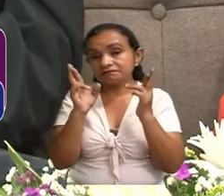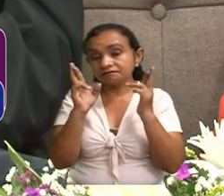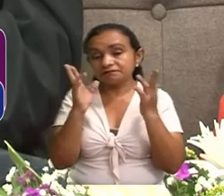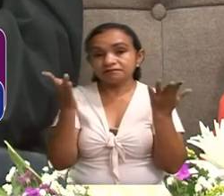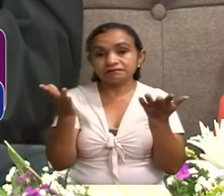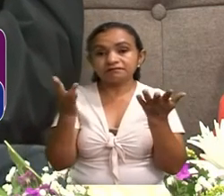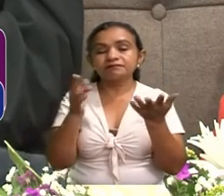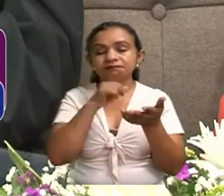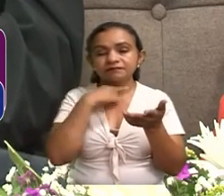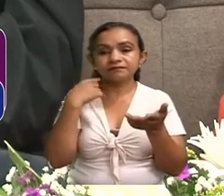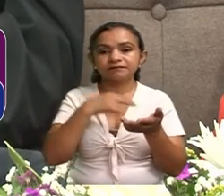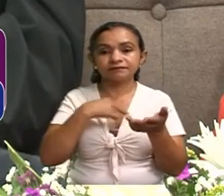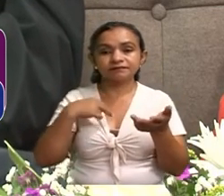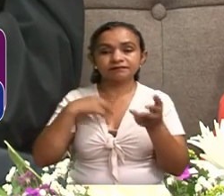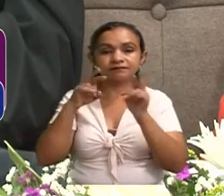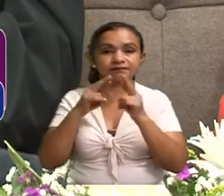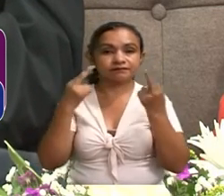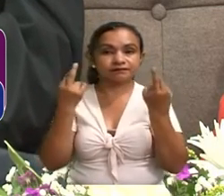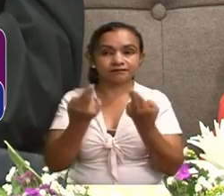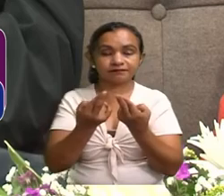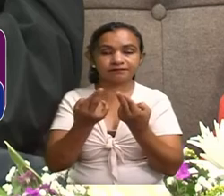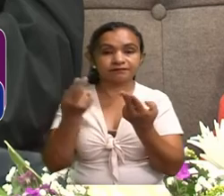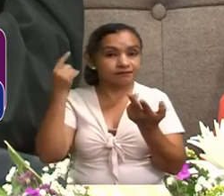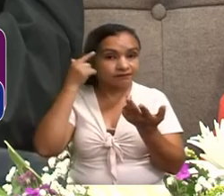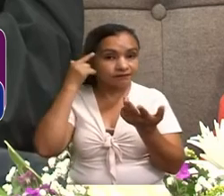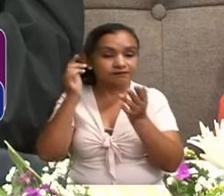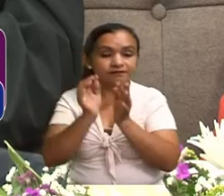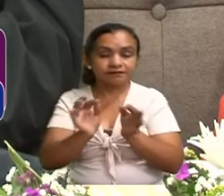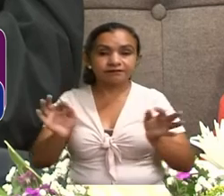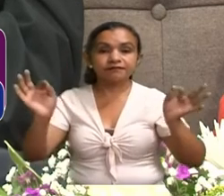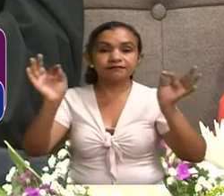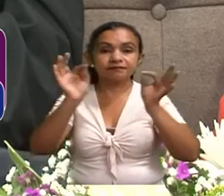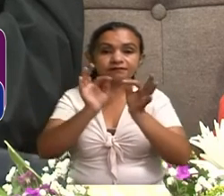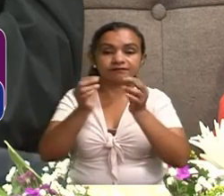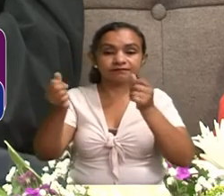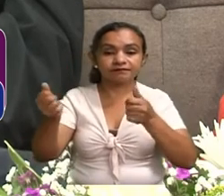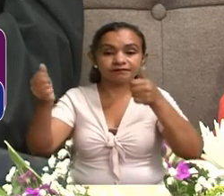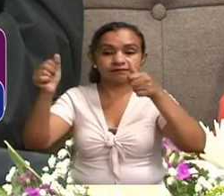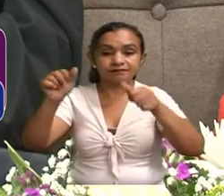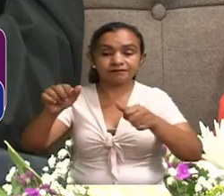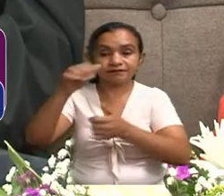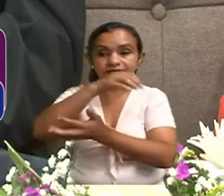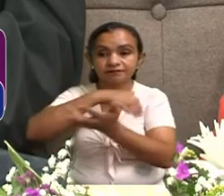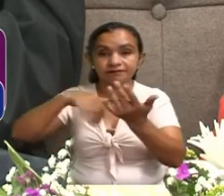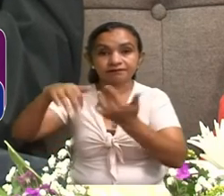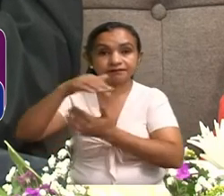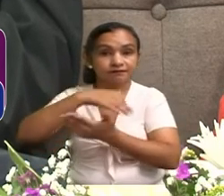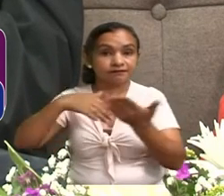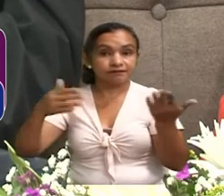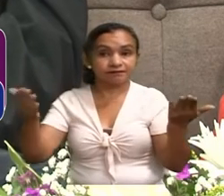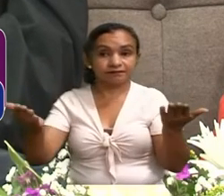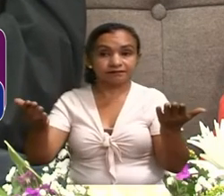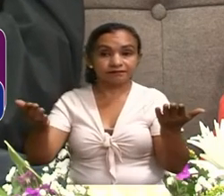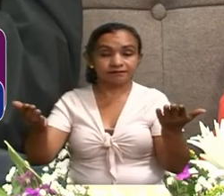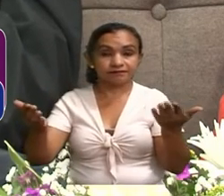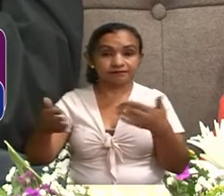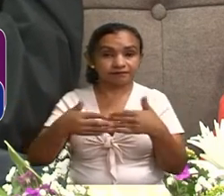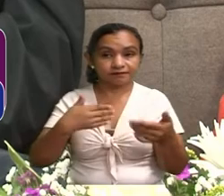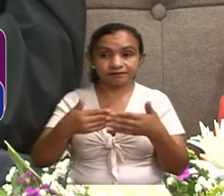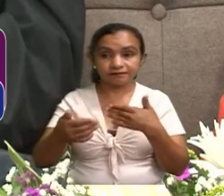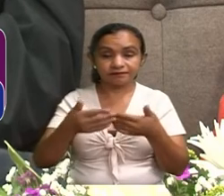se lleve a cabo, pues, porque claro que sí. Creemos nosotros de que es importante establecer ese tipo de relaciones, porque independientemente